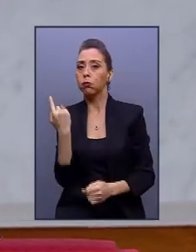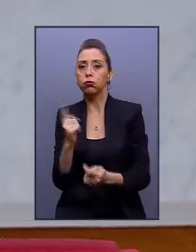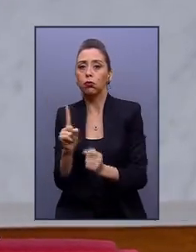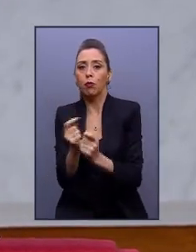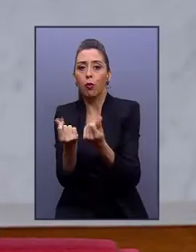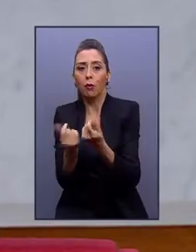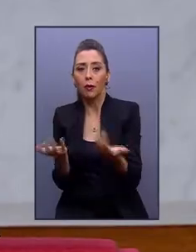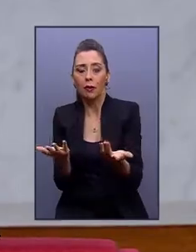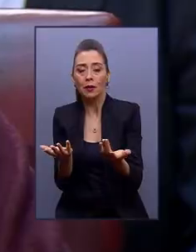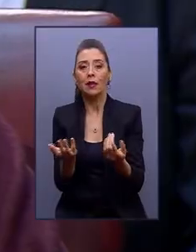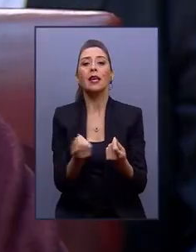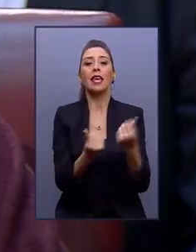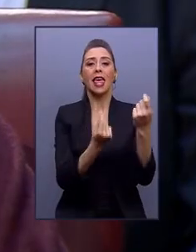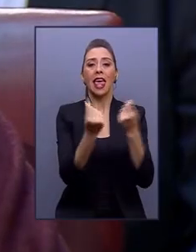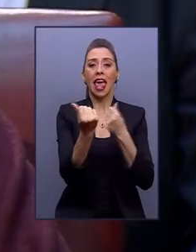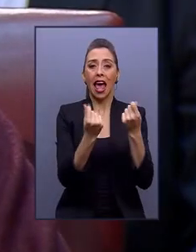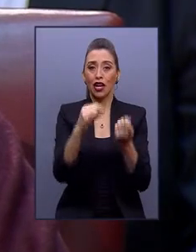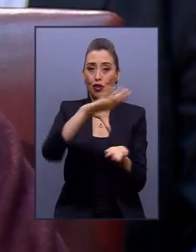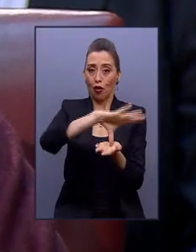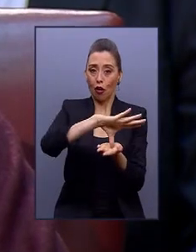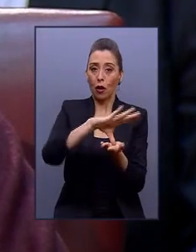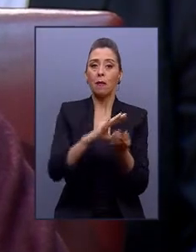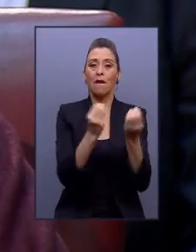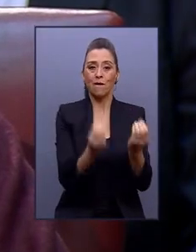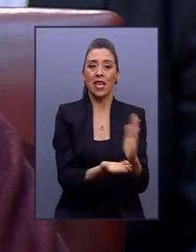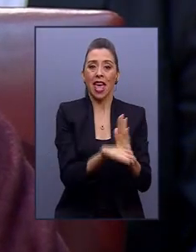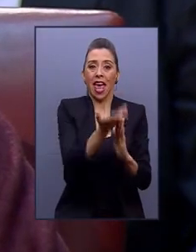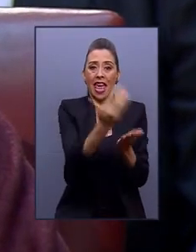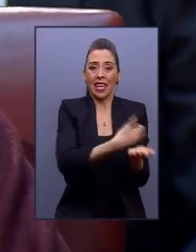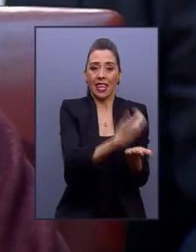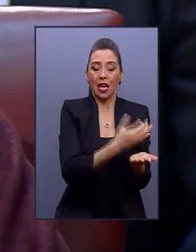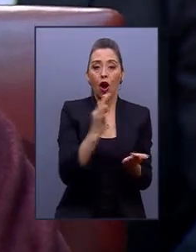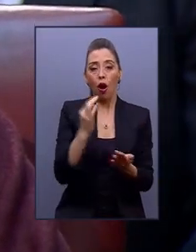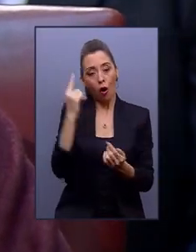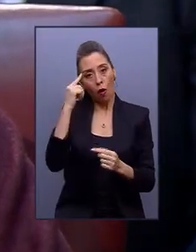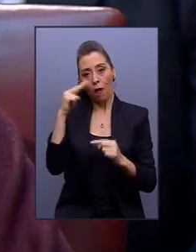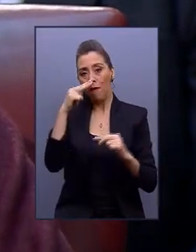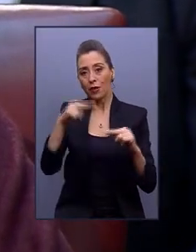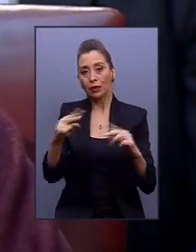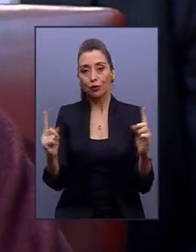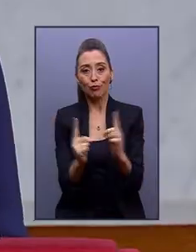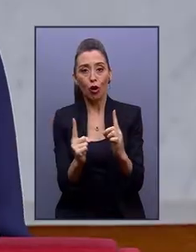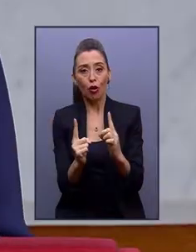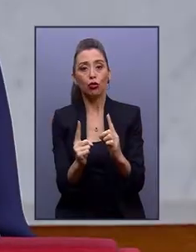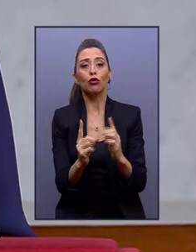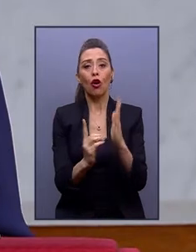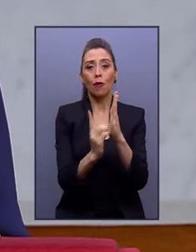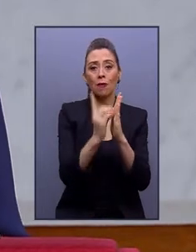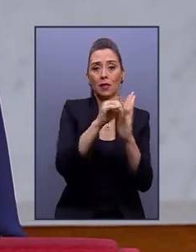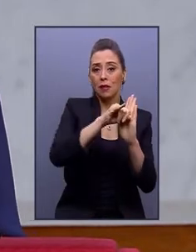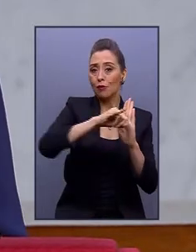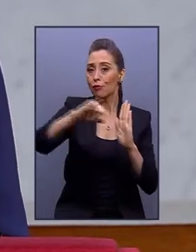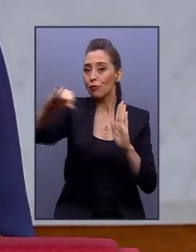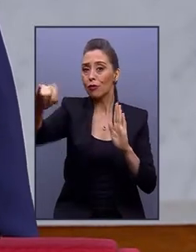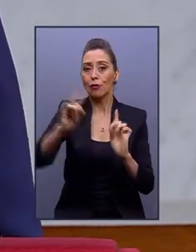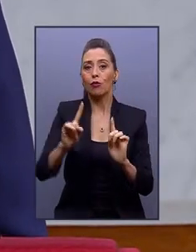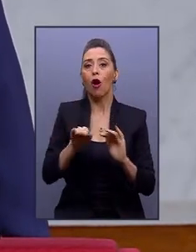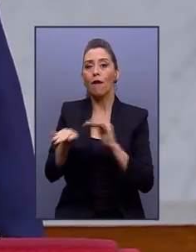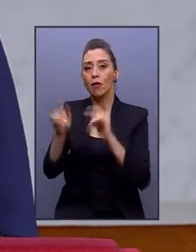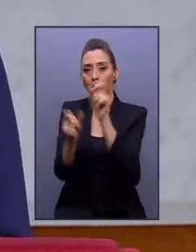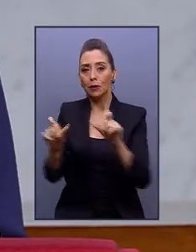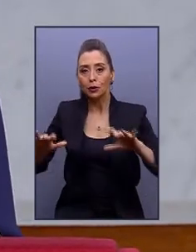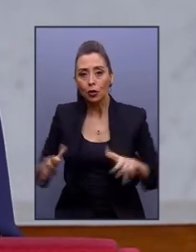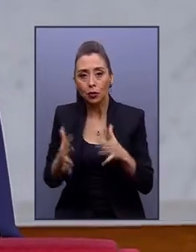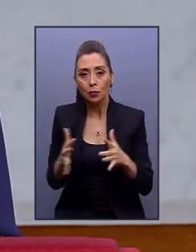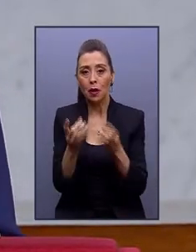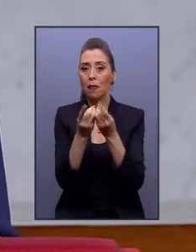economía descansa en las bonanzas pasajeras o en la visión cortoplacista, no hay crecimiento sostenido ni se favorece el emprendimiento. Que